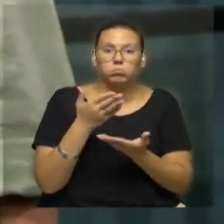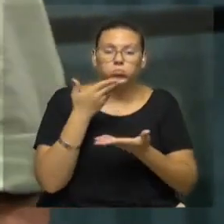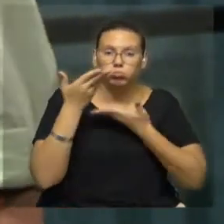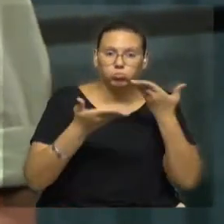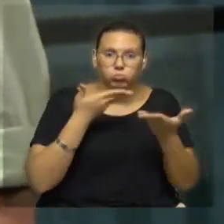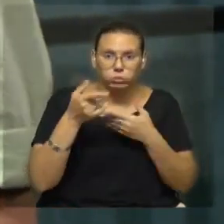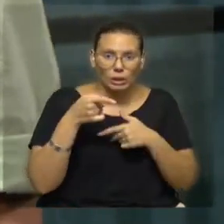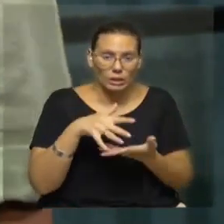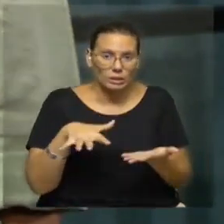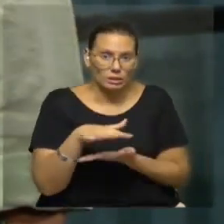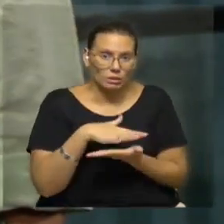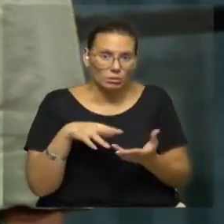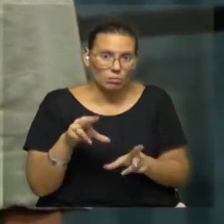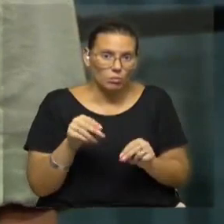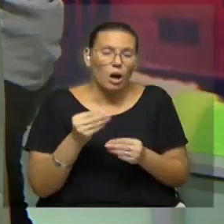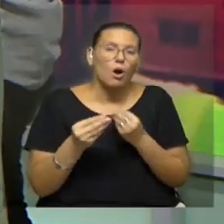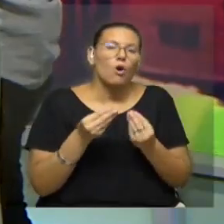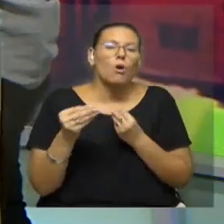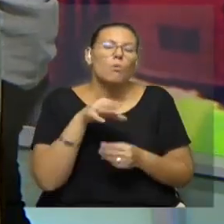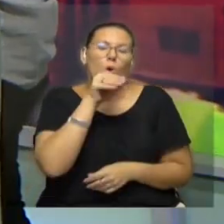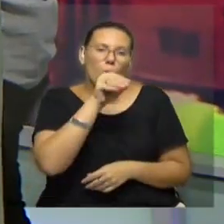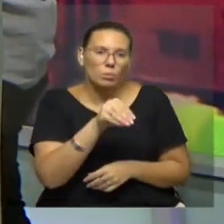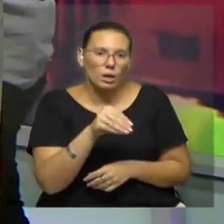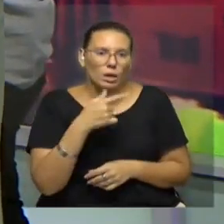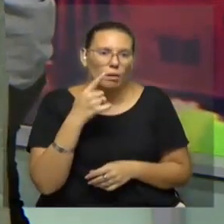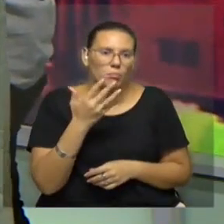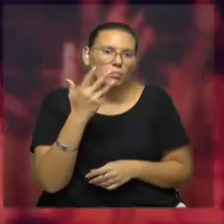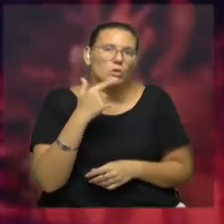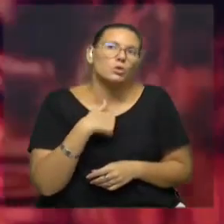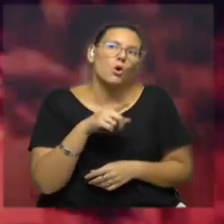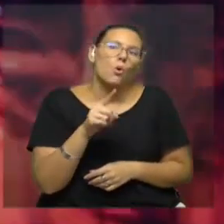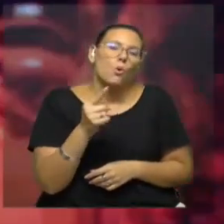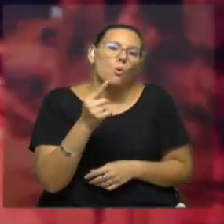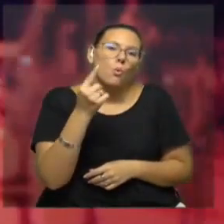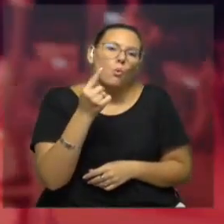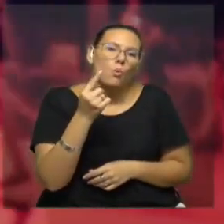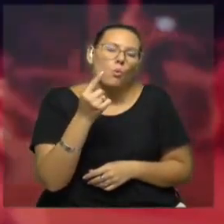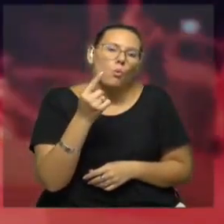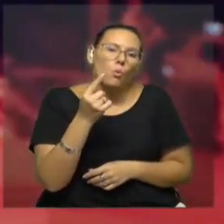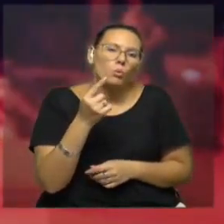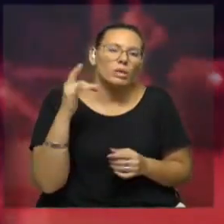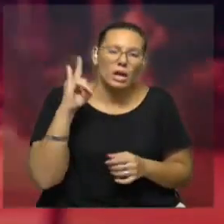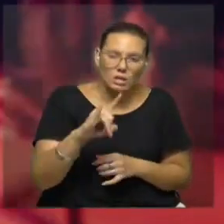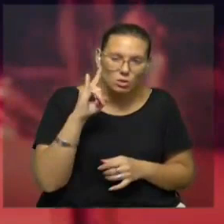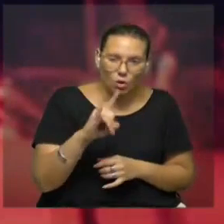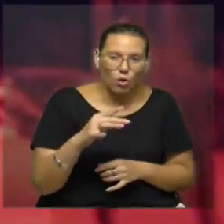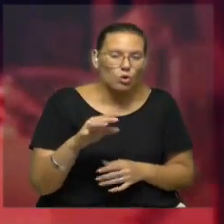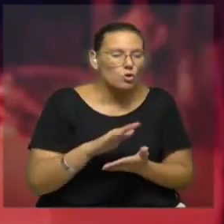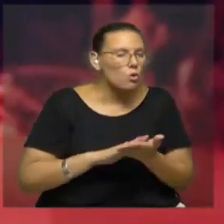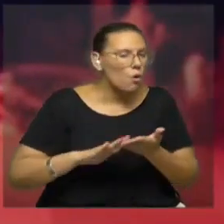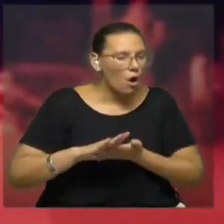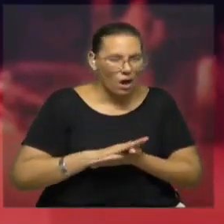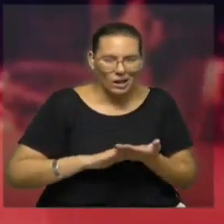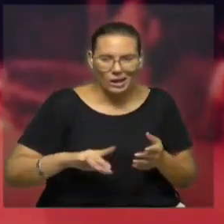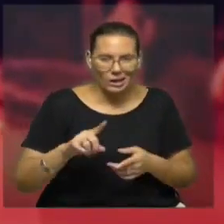caso, ¿cómo lo recitás? Yo me inspiré, hay muchas versiones. Pero vos sabés que busqué y de rock no hay ninguna. Ay.